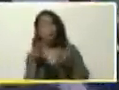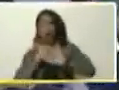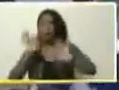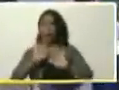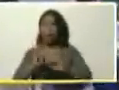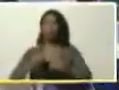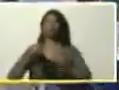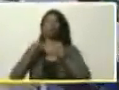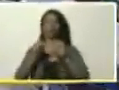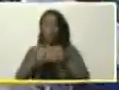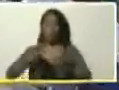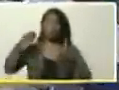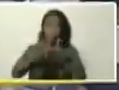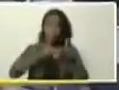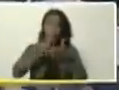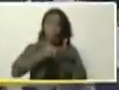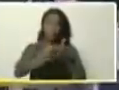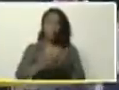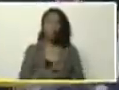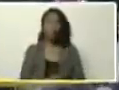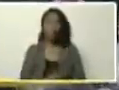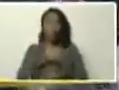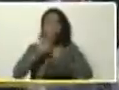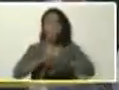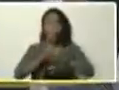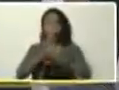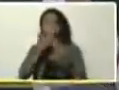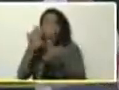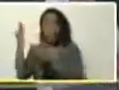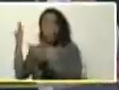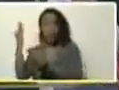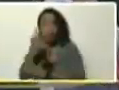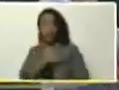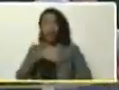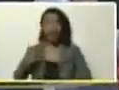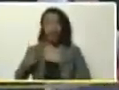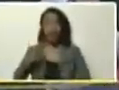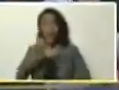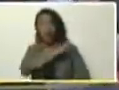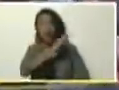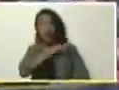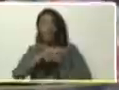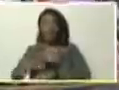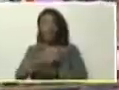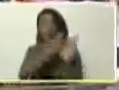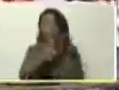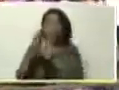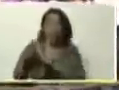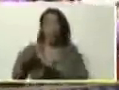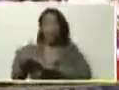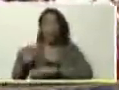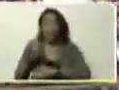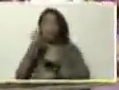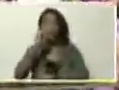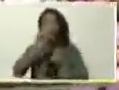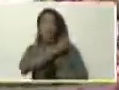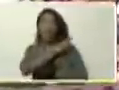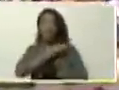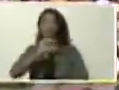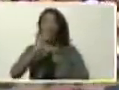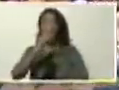que siempre luchan. Por eso, queridas jefas de calle, comunidad y VC, felicitaciones por su victoria